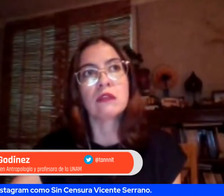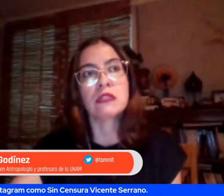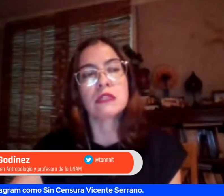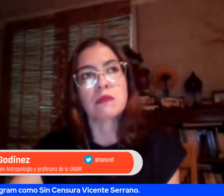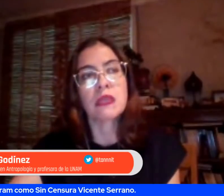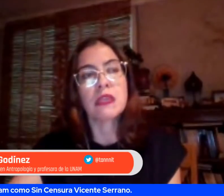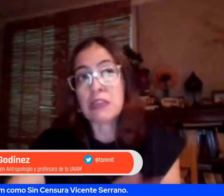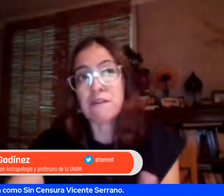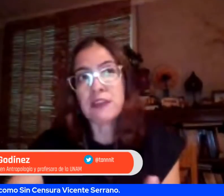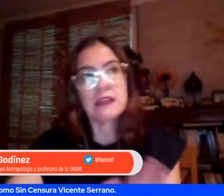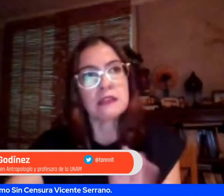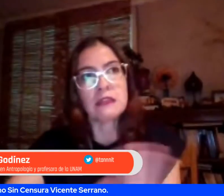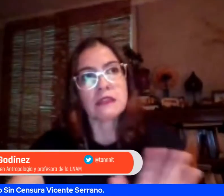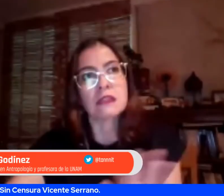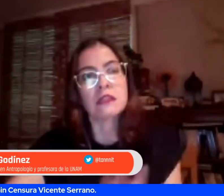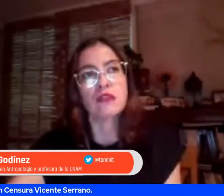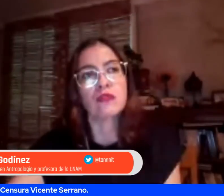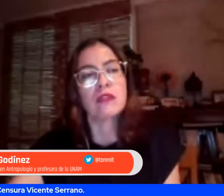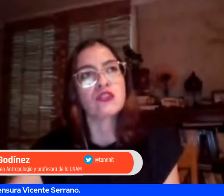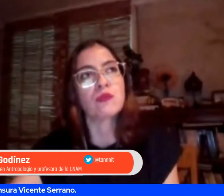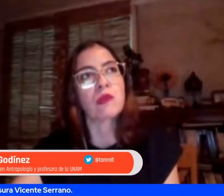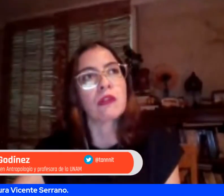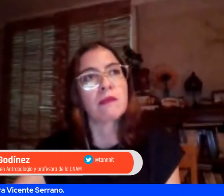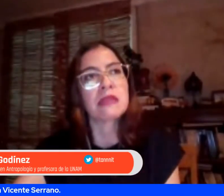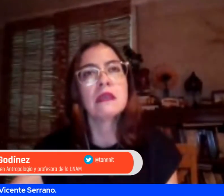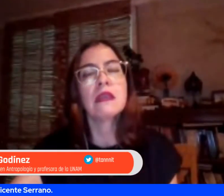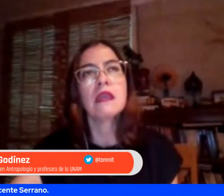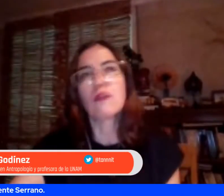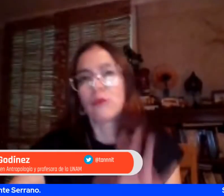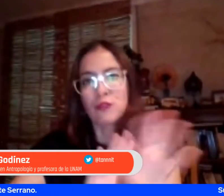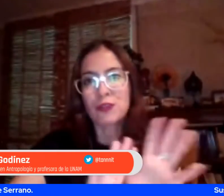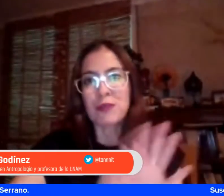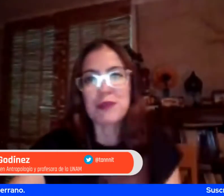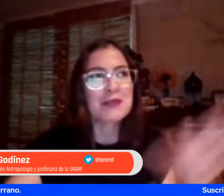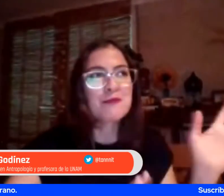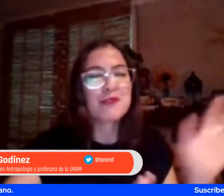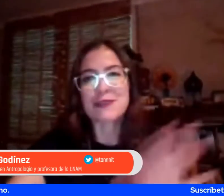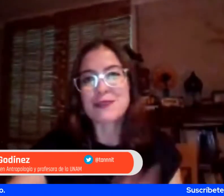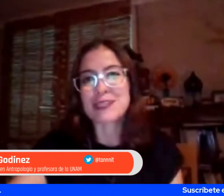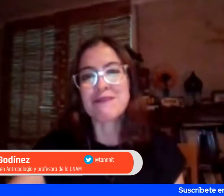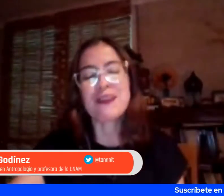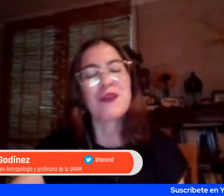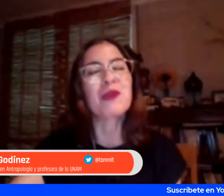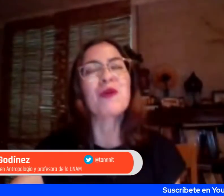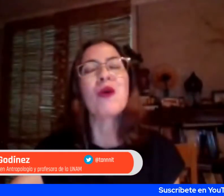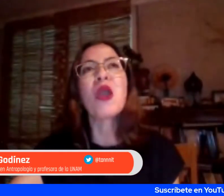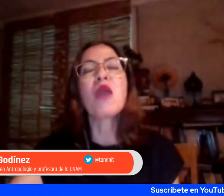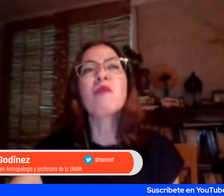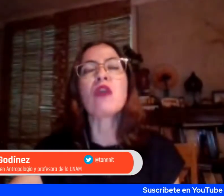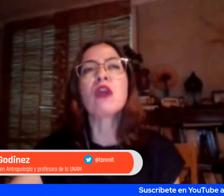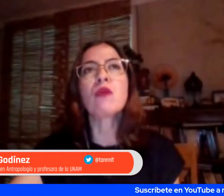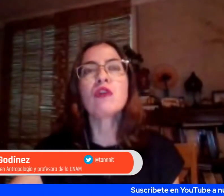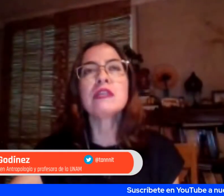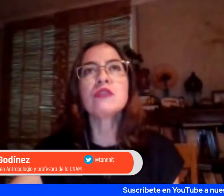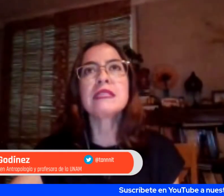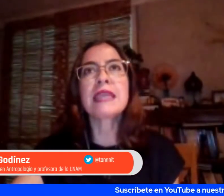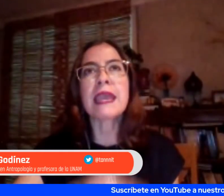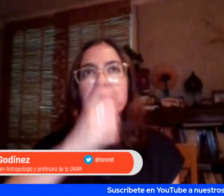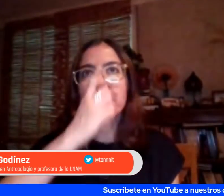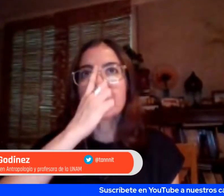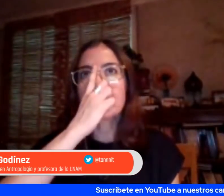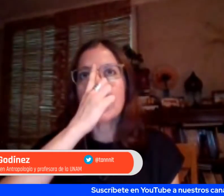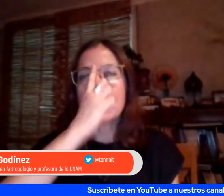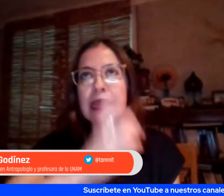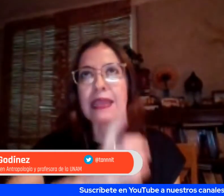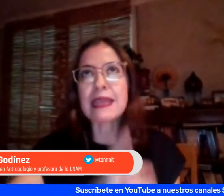tú bien lo dices, y difieres, y estás en todo tu derecho por lo demás, como yo también en muchas cosas difiero, pero a lo que voy con esto es